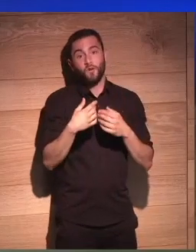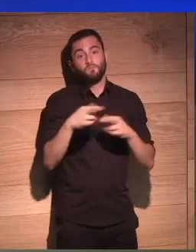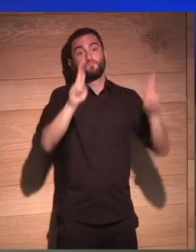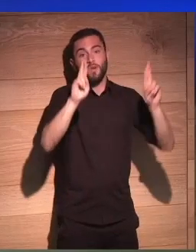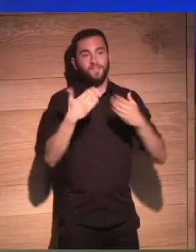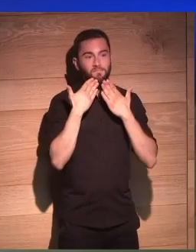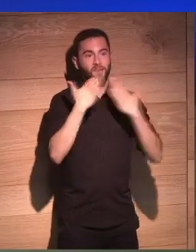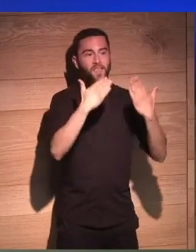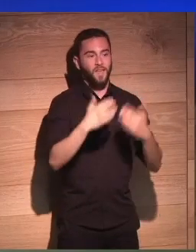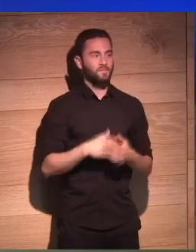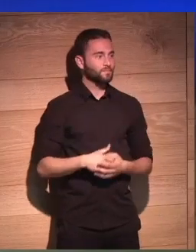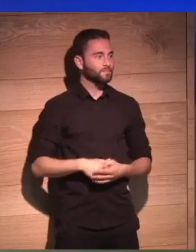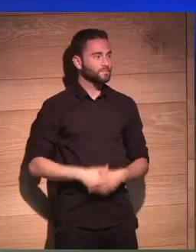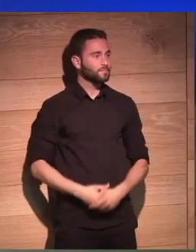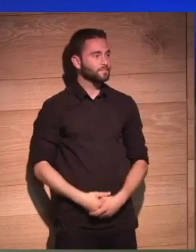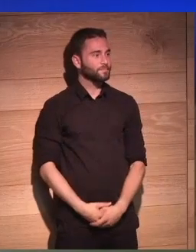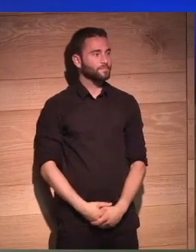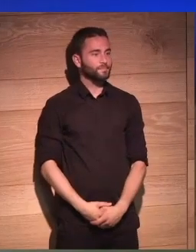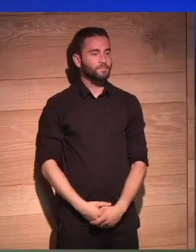tanto. Sí,